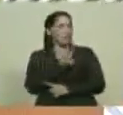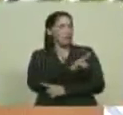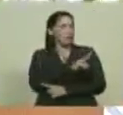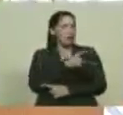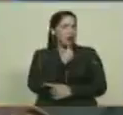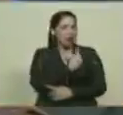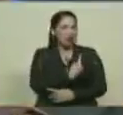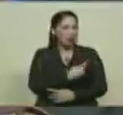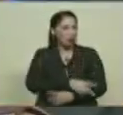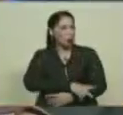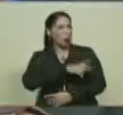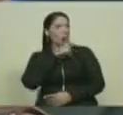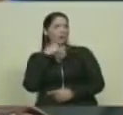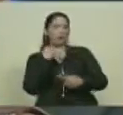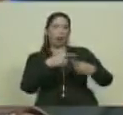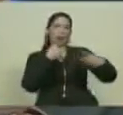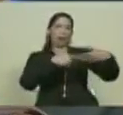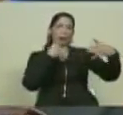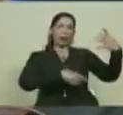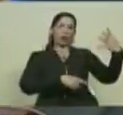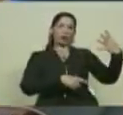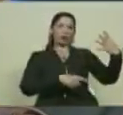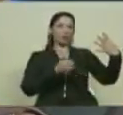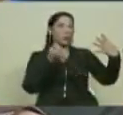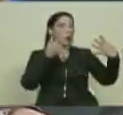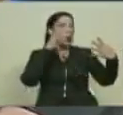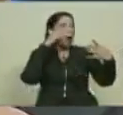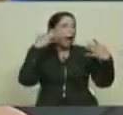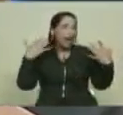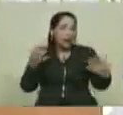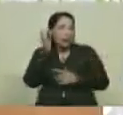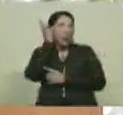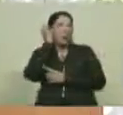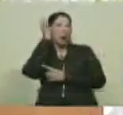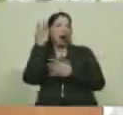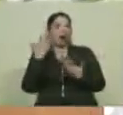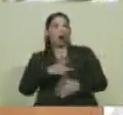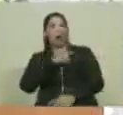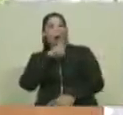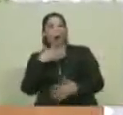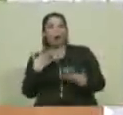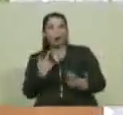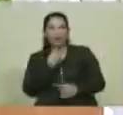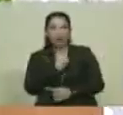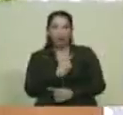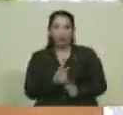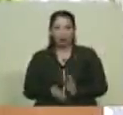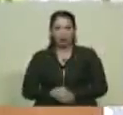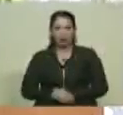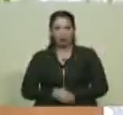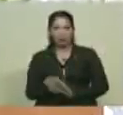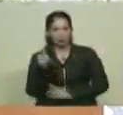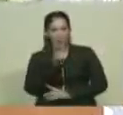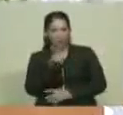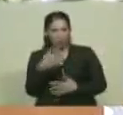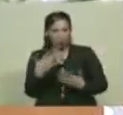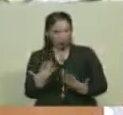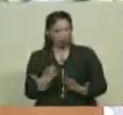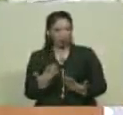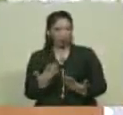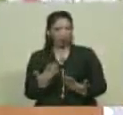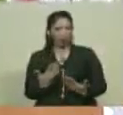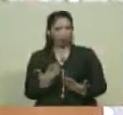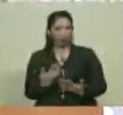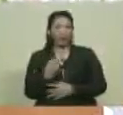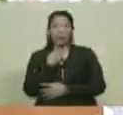dicho. Sobre Venezuela, cuántas cosas más que terribles, horribles se han dicho. Y se han